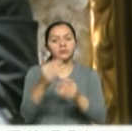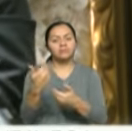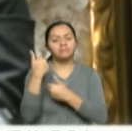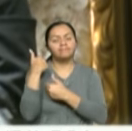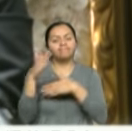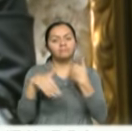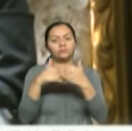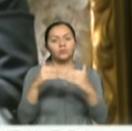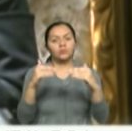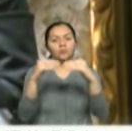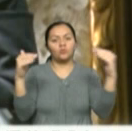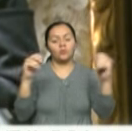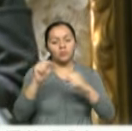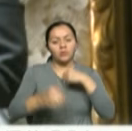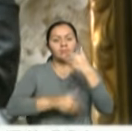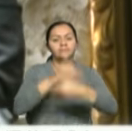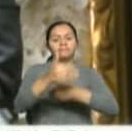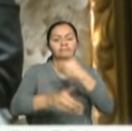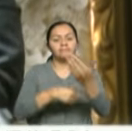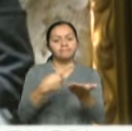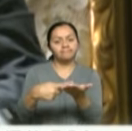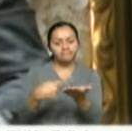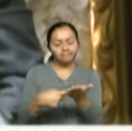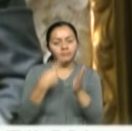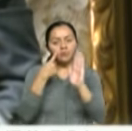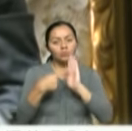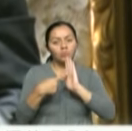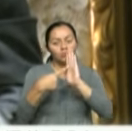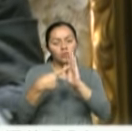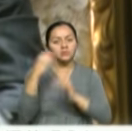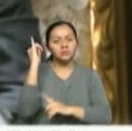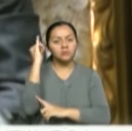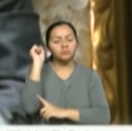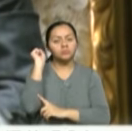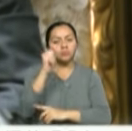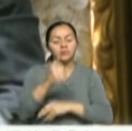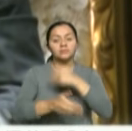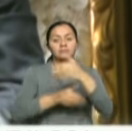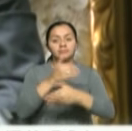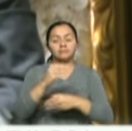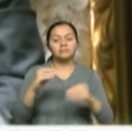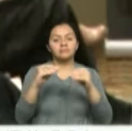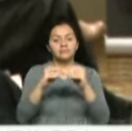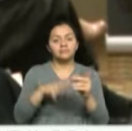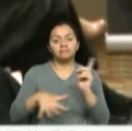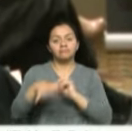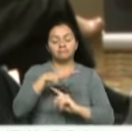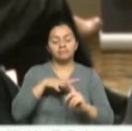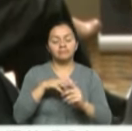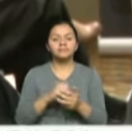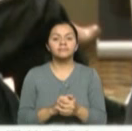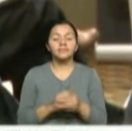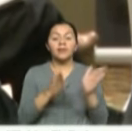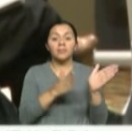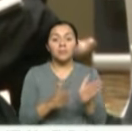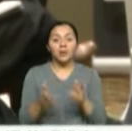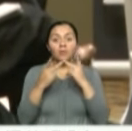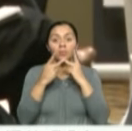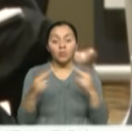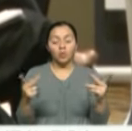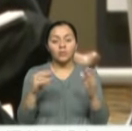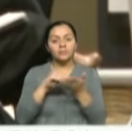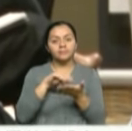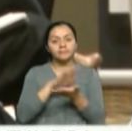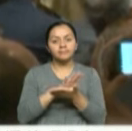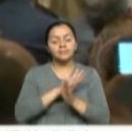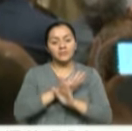todos elevar ese nivel de discurso, demostrar que la industria se preocupa muchísimo por el medio ambiente. Las políticas públicas han permitido